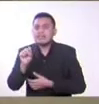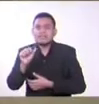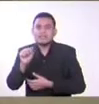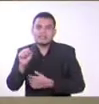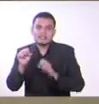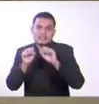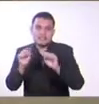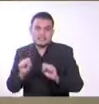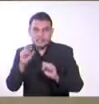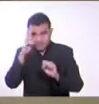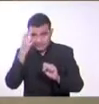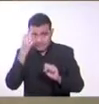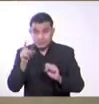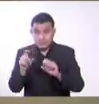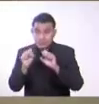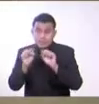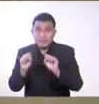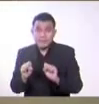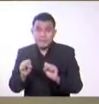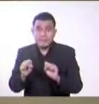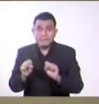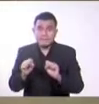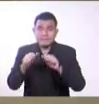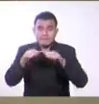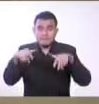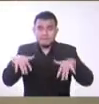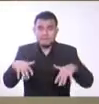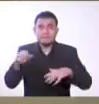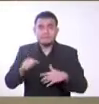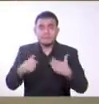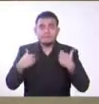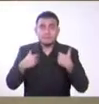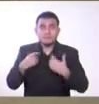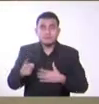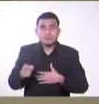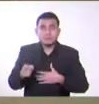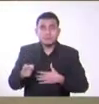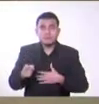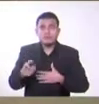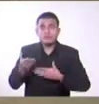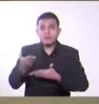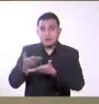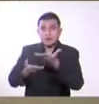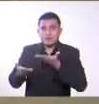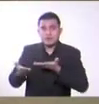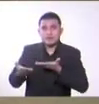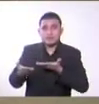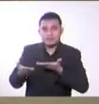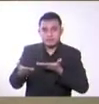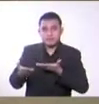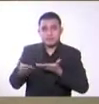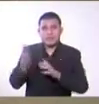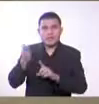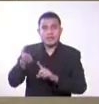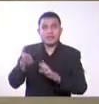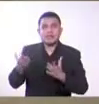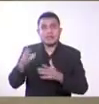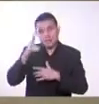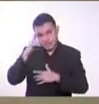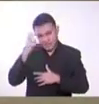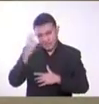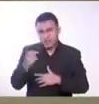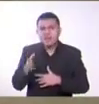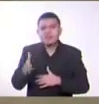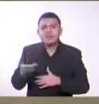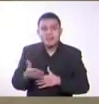es un sistema o un tributo que sí tiene una contraprestación directa. Ok. ¿Qué significa eso?